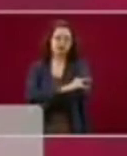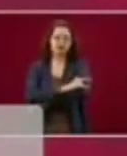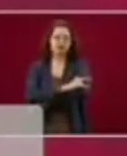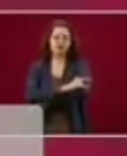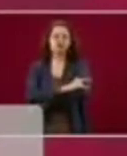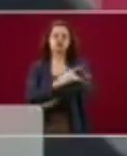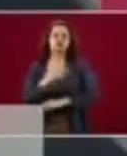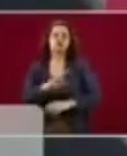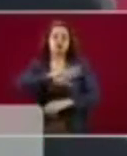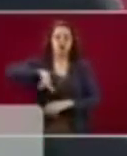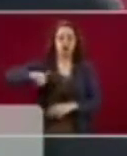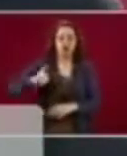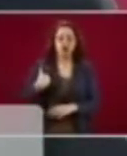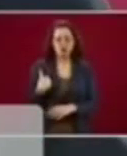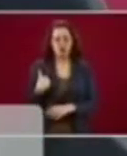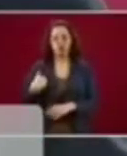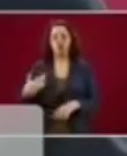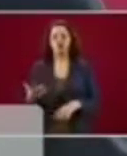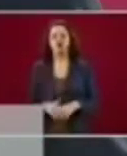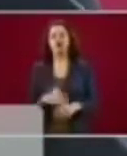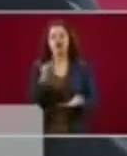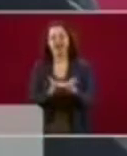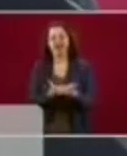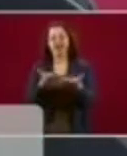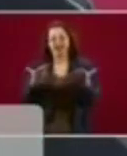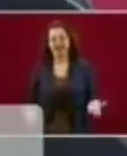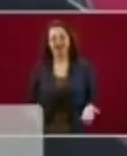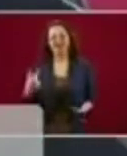Voy a ir a lo del estacionamiento. Porque en los memes.